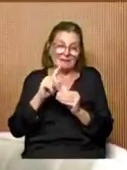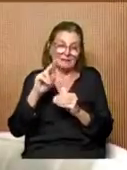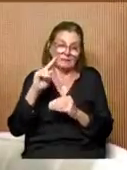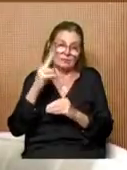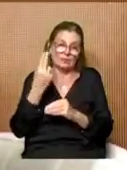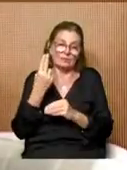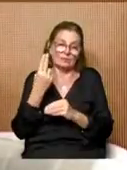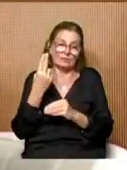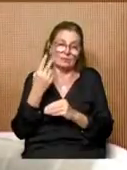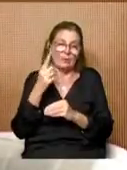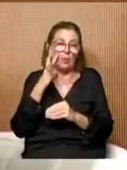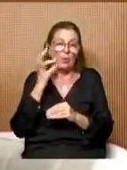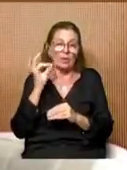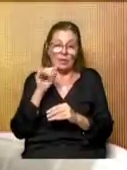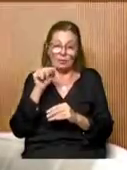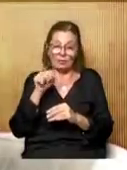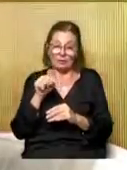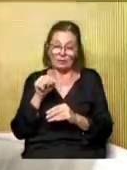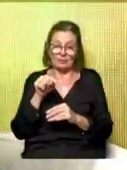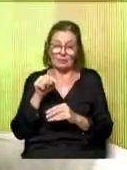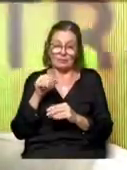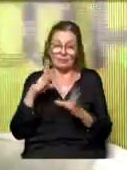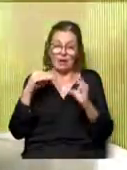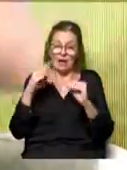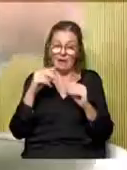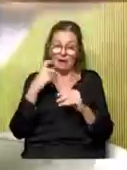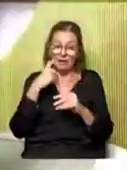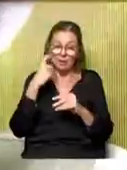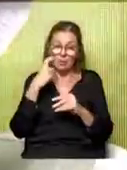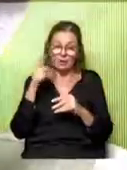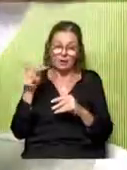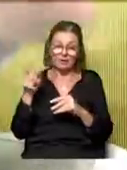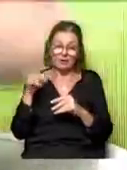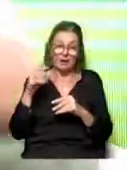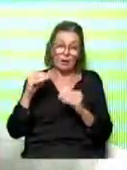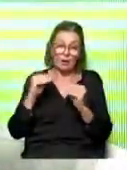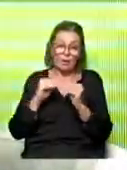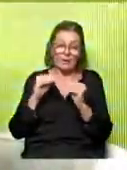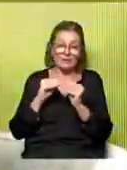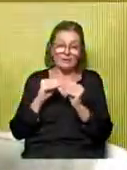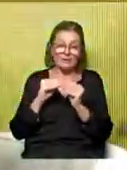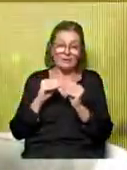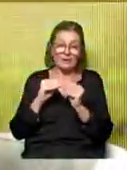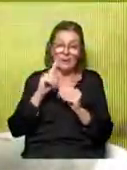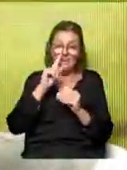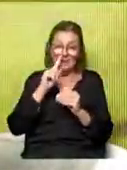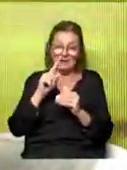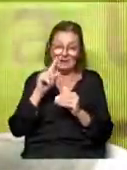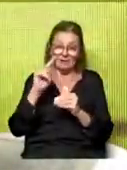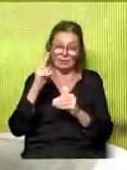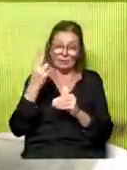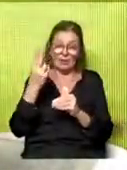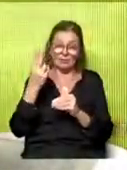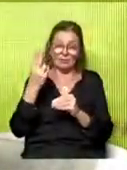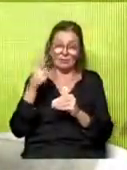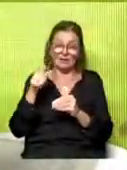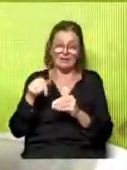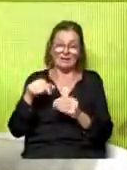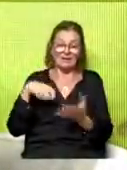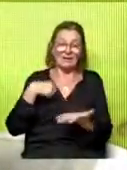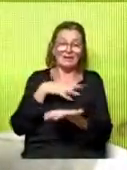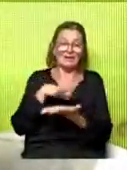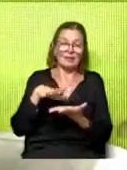Cuidado con esto. Cuando se hablan de cifras, las compañeras representan a miles de uruguayos que están en esa situación.